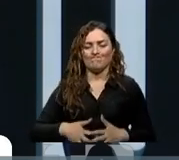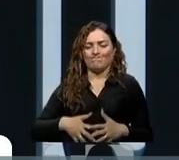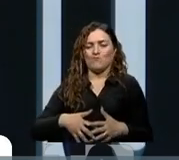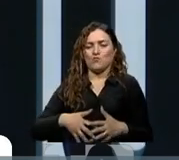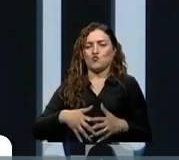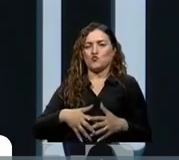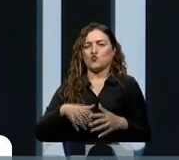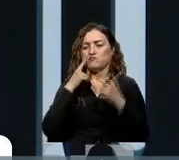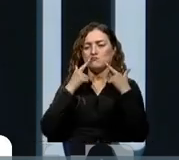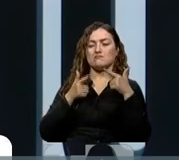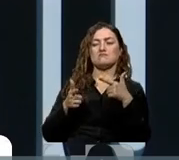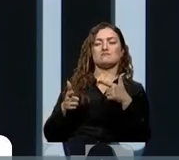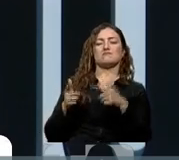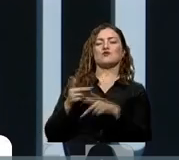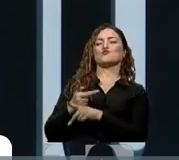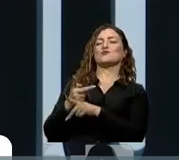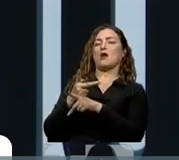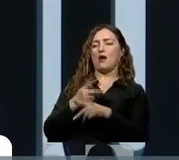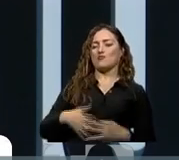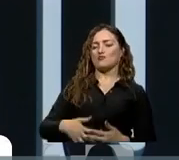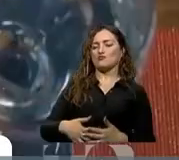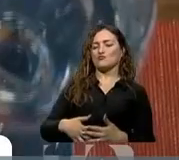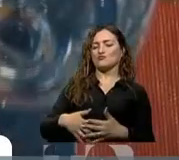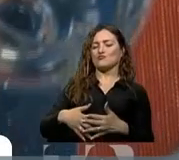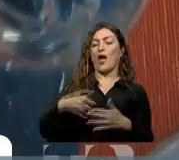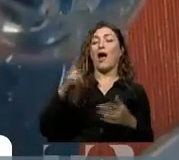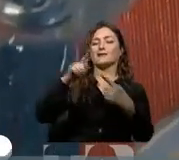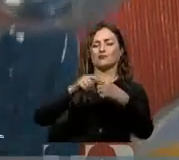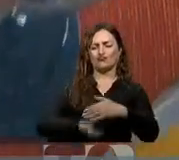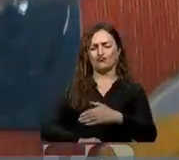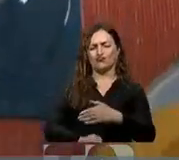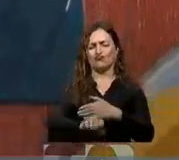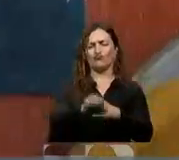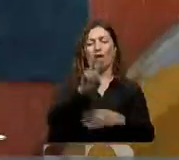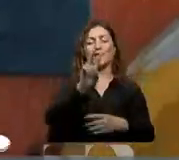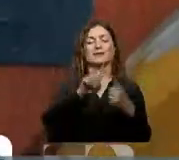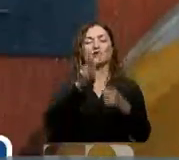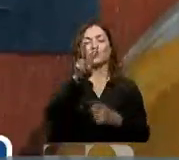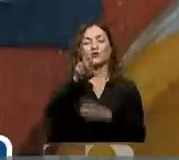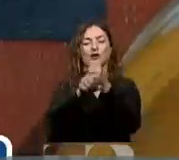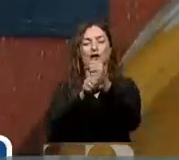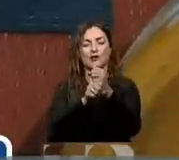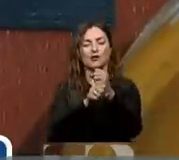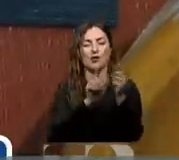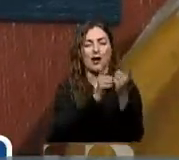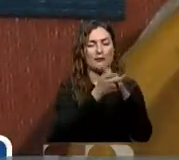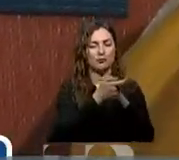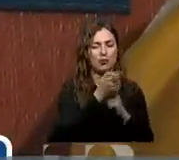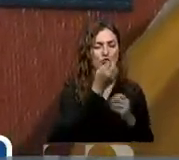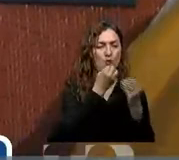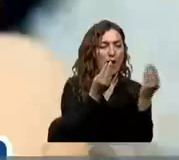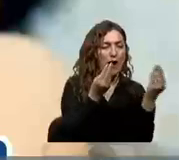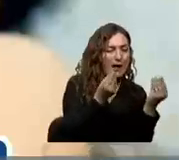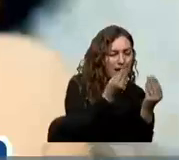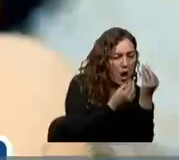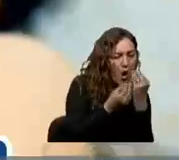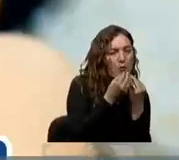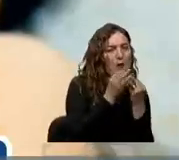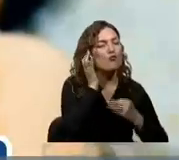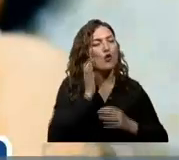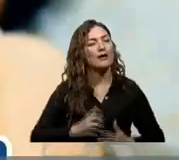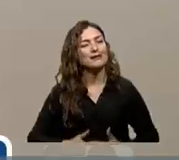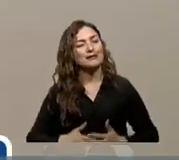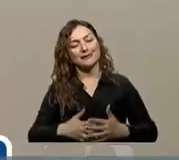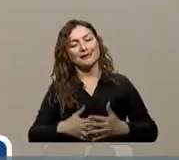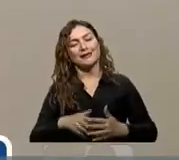ser también cuidado, debe tener una atención médica. Los cambios tanto en la calidad como en la cantidad de los nutrientes que consumen la mujer cuando